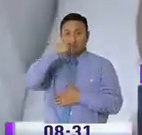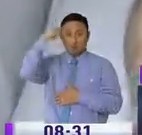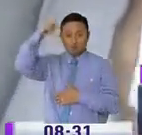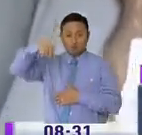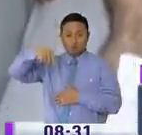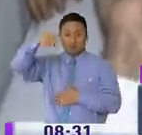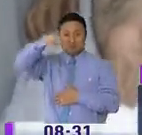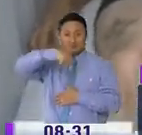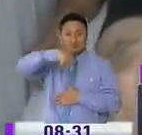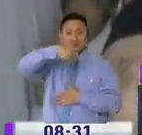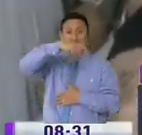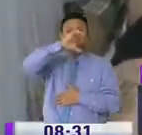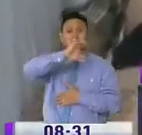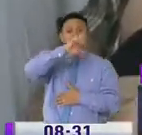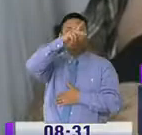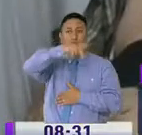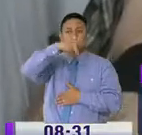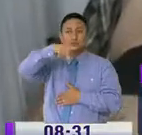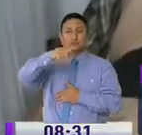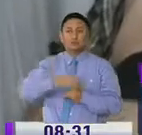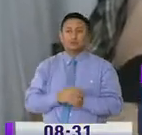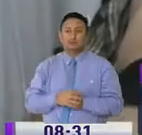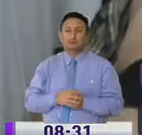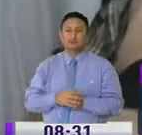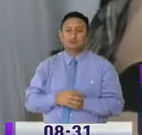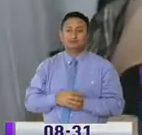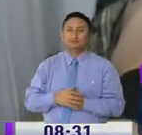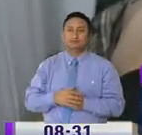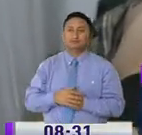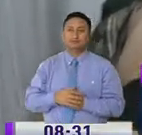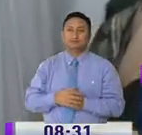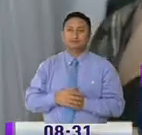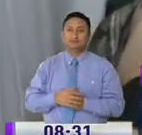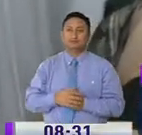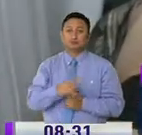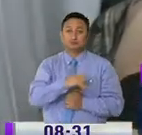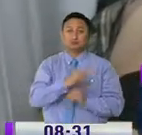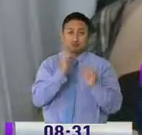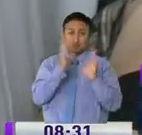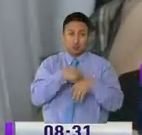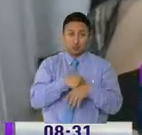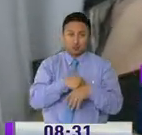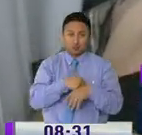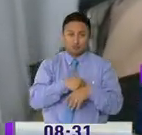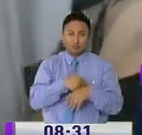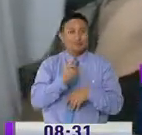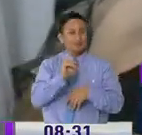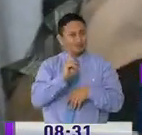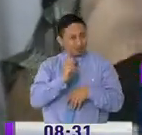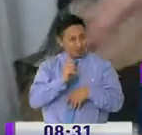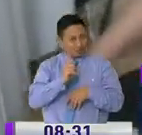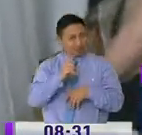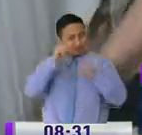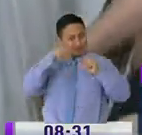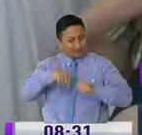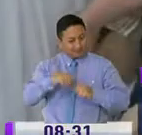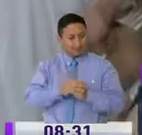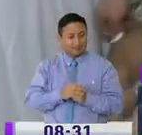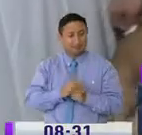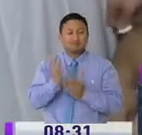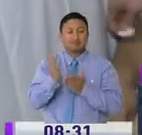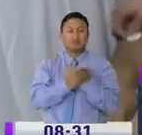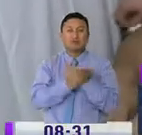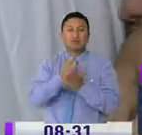que está ubicada aquí en los bajos del Consejo Provincial. ¿Es completamente gratuita? No es gratuito. Los